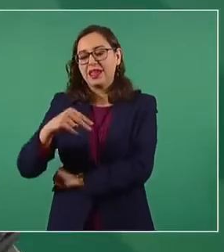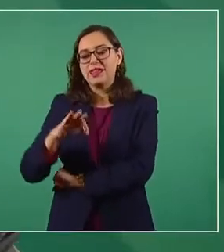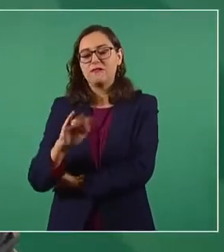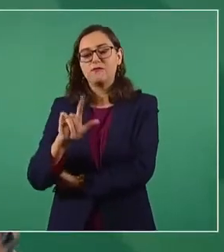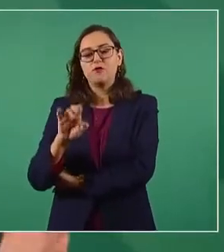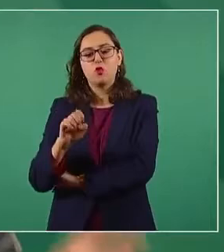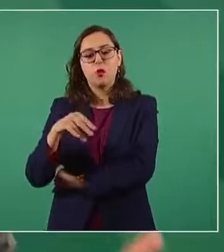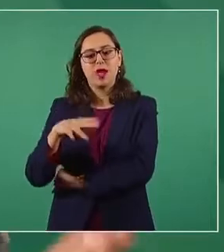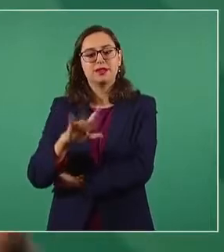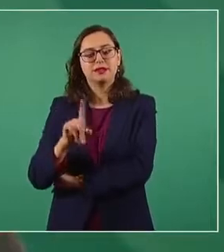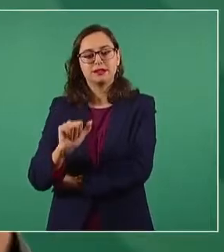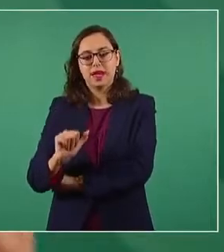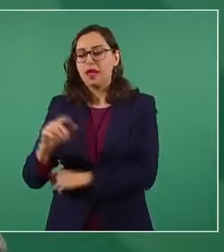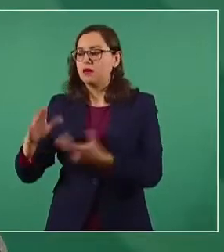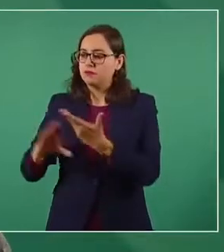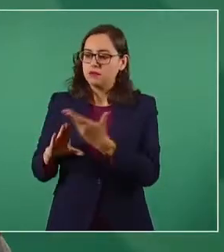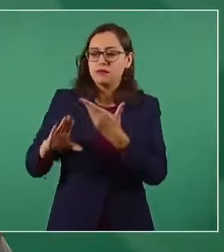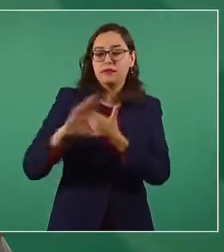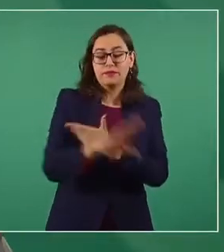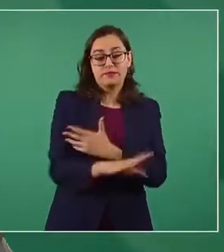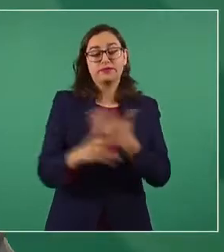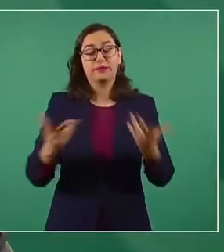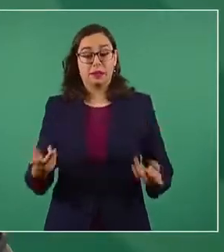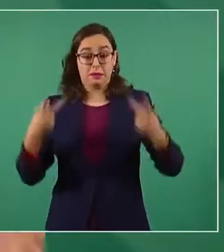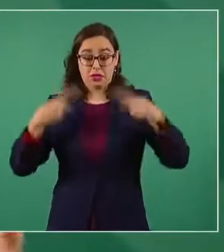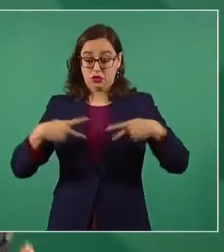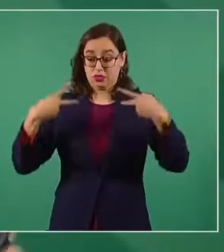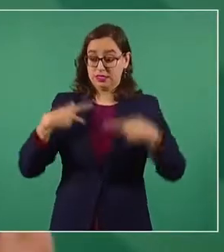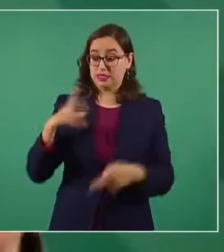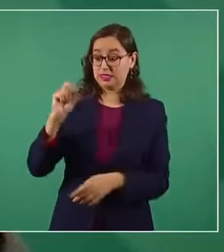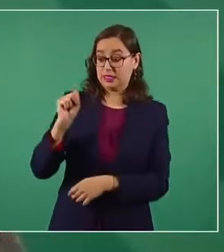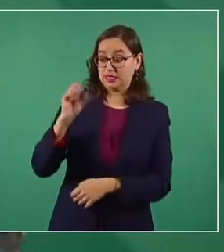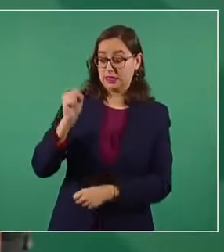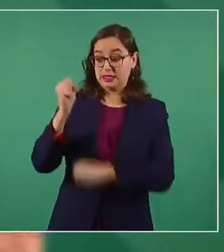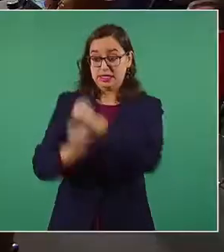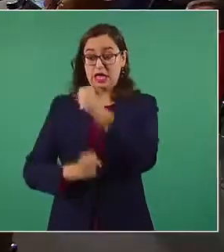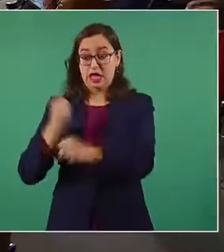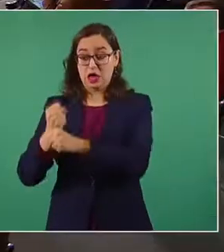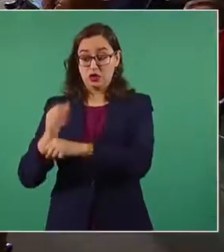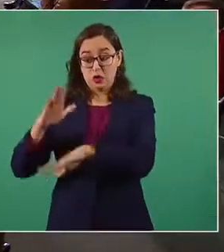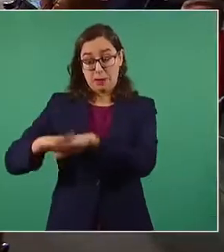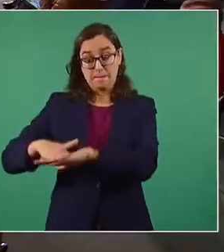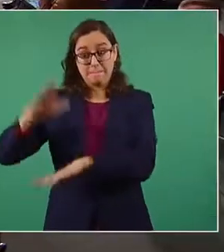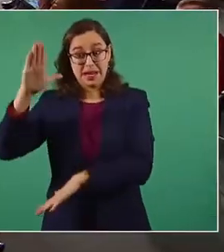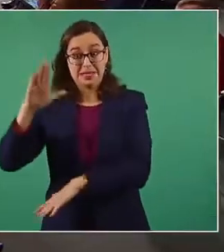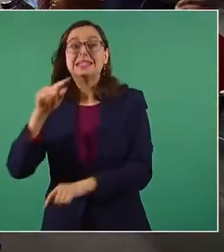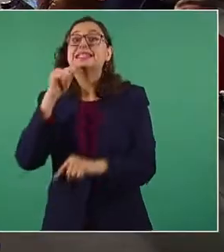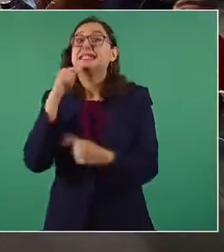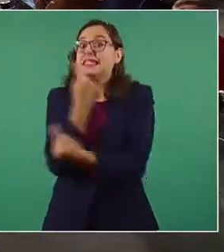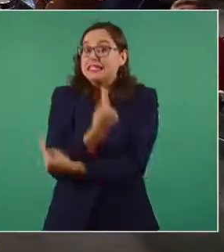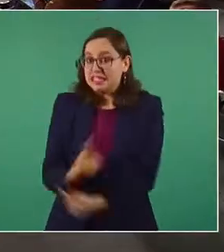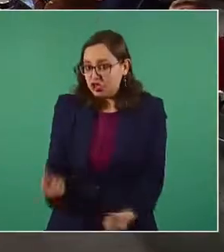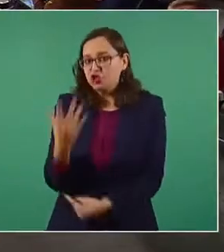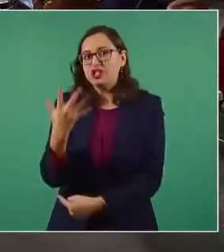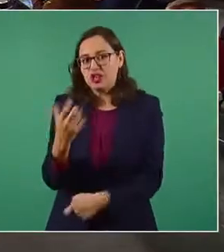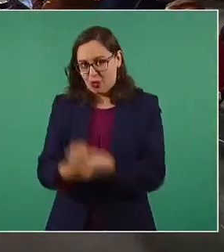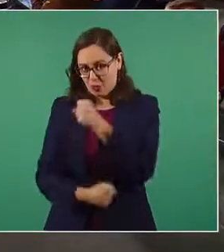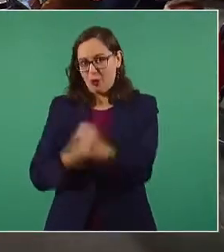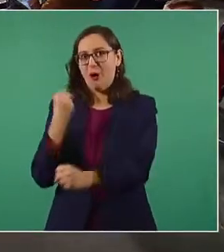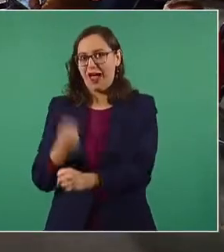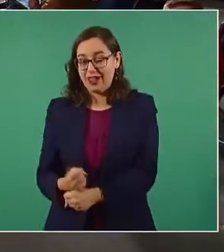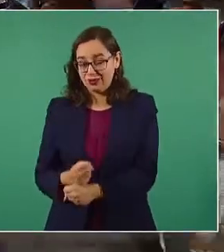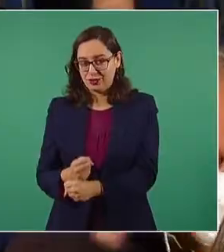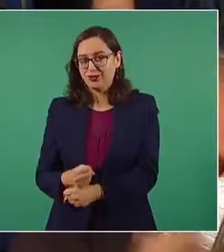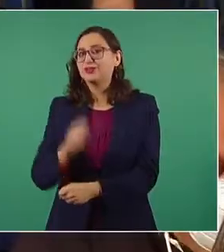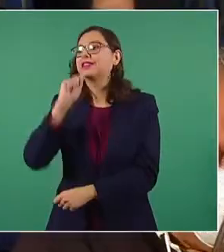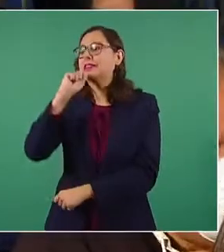que tienen más de 60 años, en el caso de influenza también las menores de 5 años, y justamente